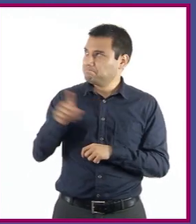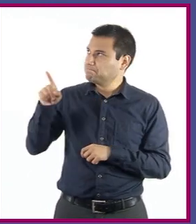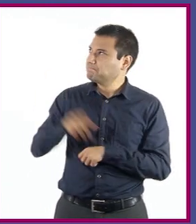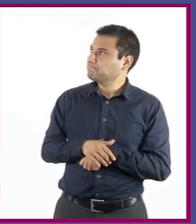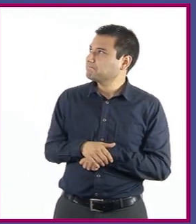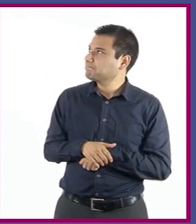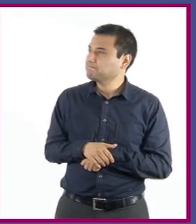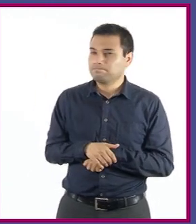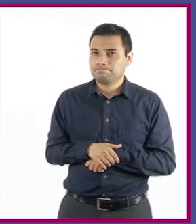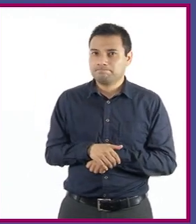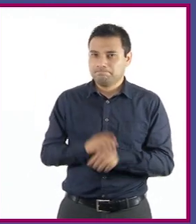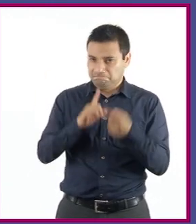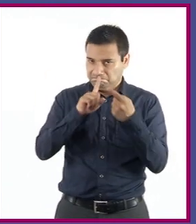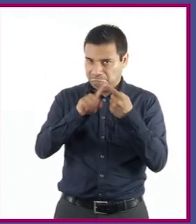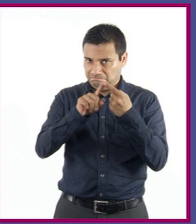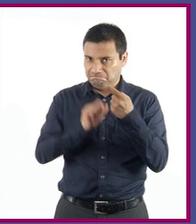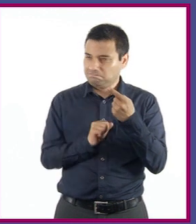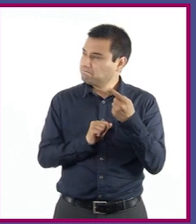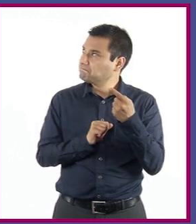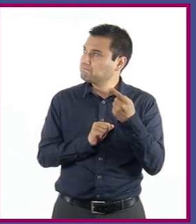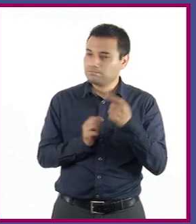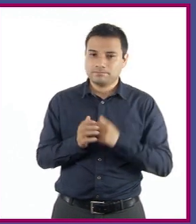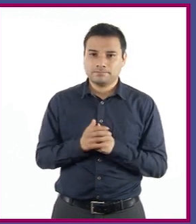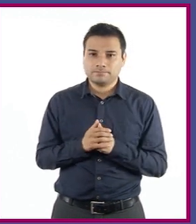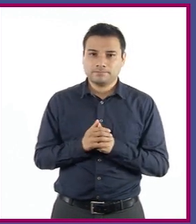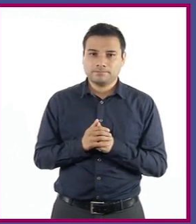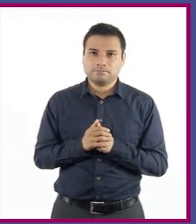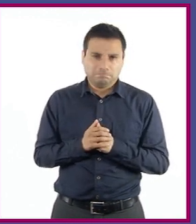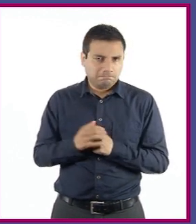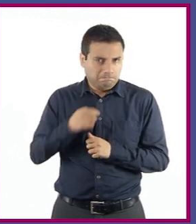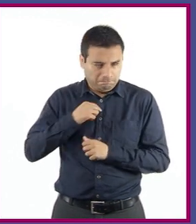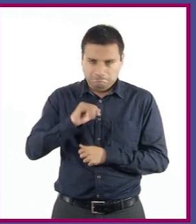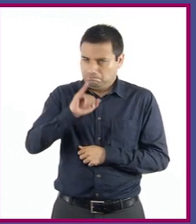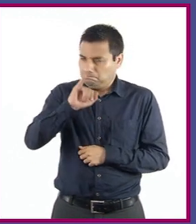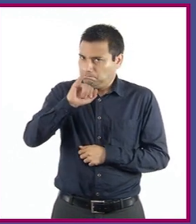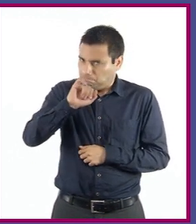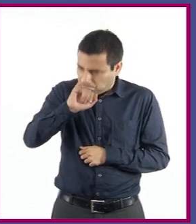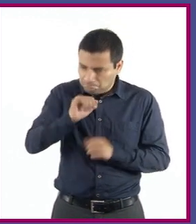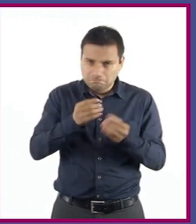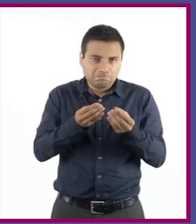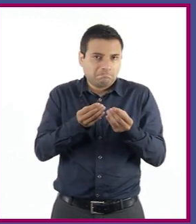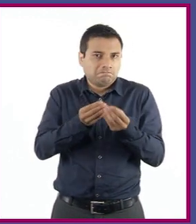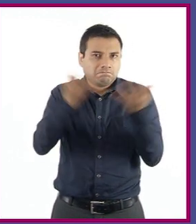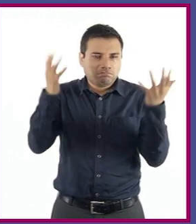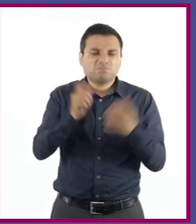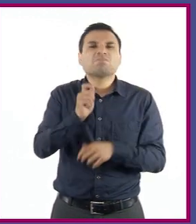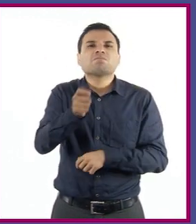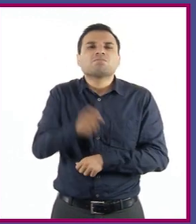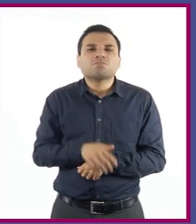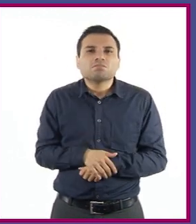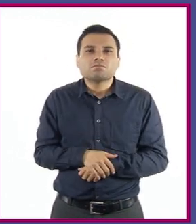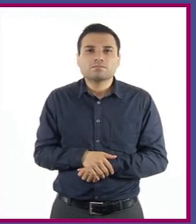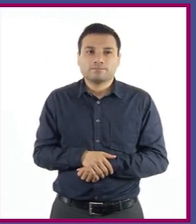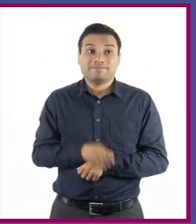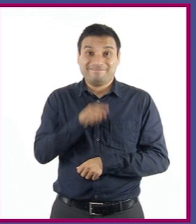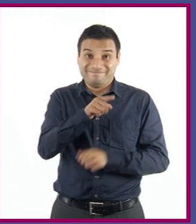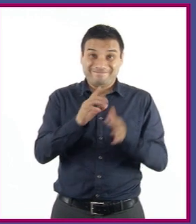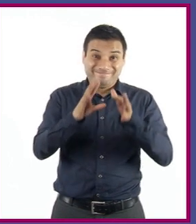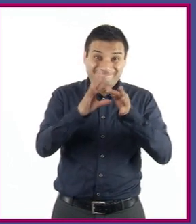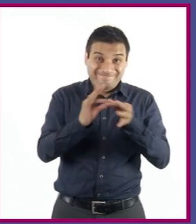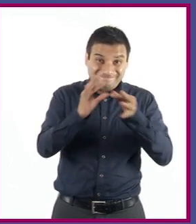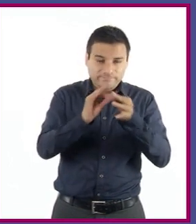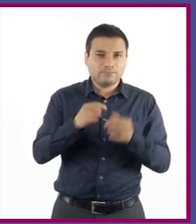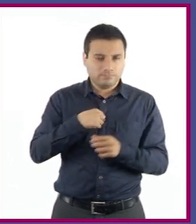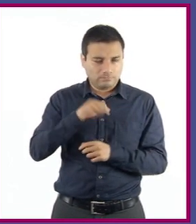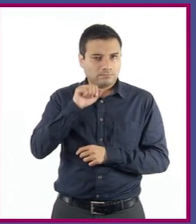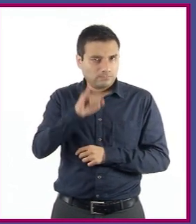discursivo, desde luego, para expresar que se está de acuerdo con algún argumento que se expresa en el documento. Y